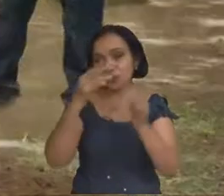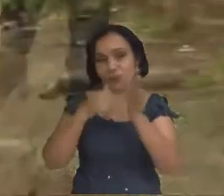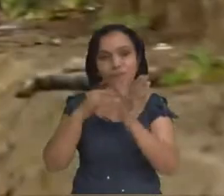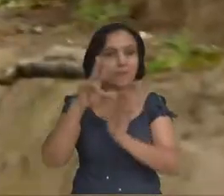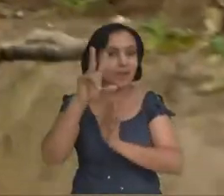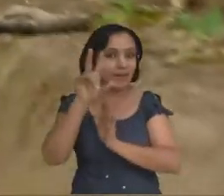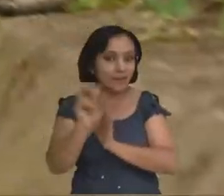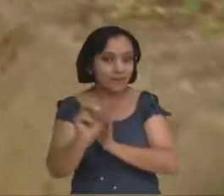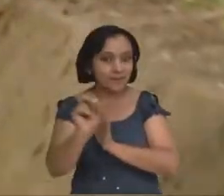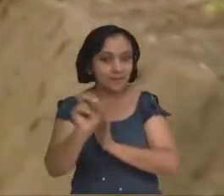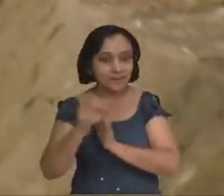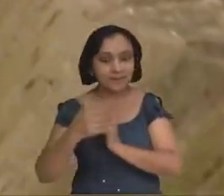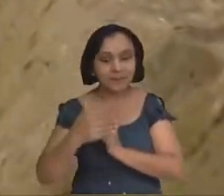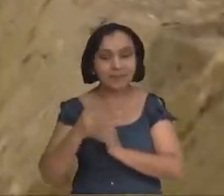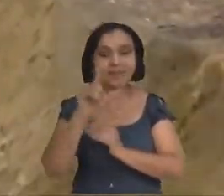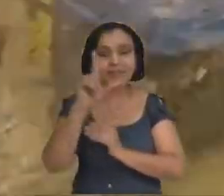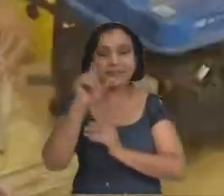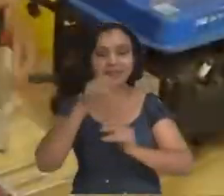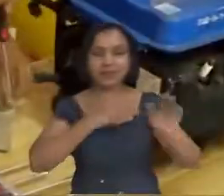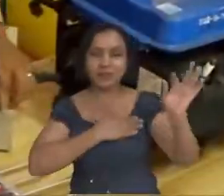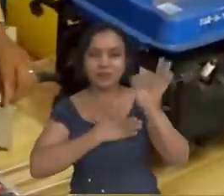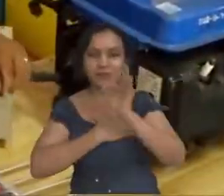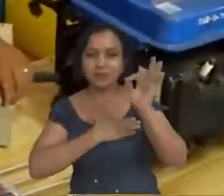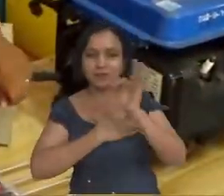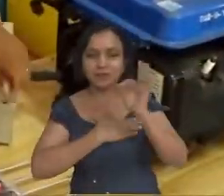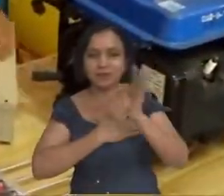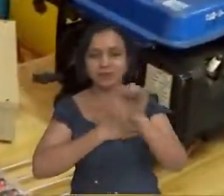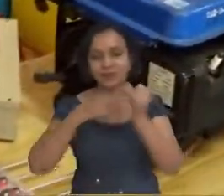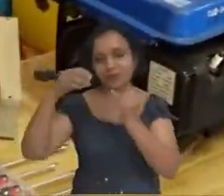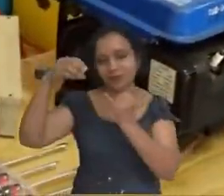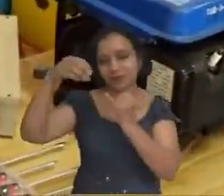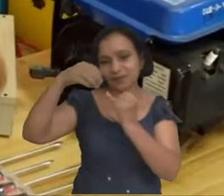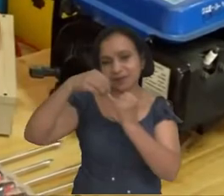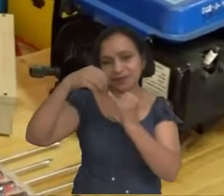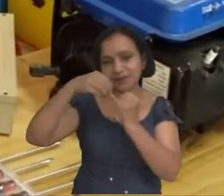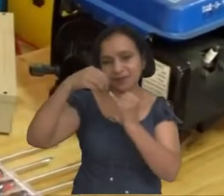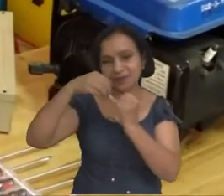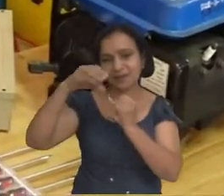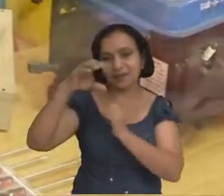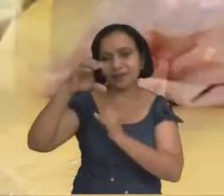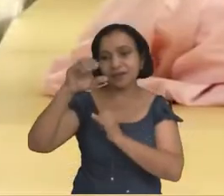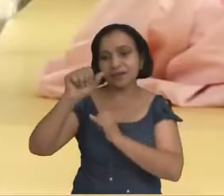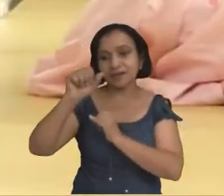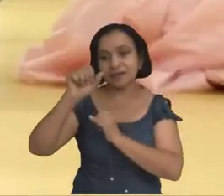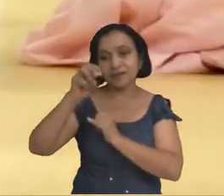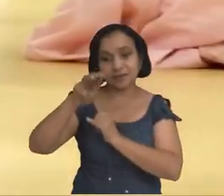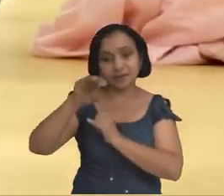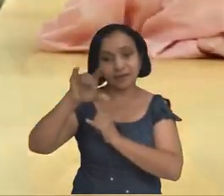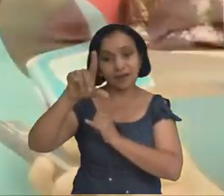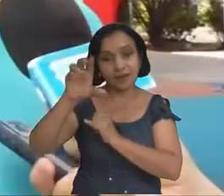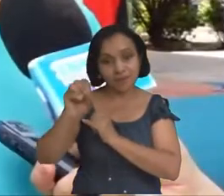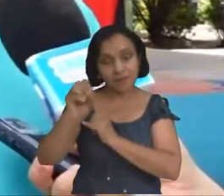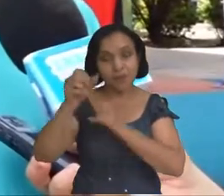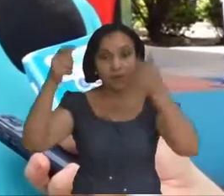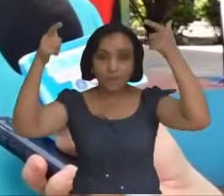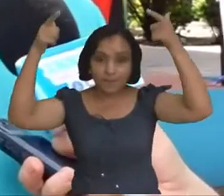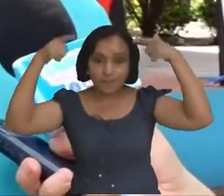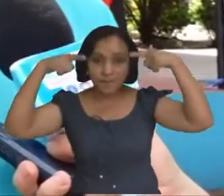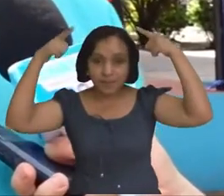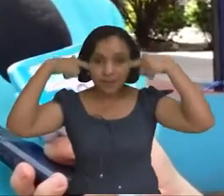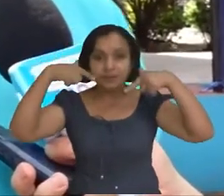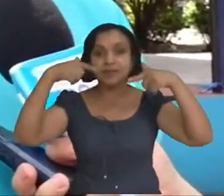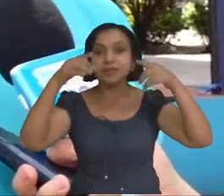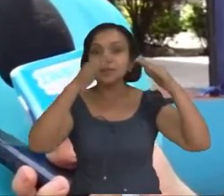este próximo 10 de febrero en el Centro Tecnológico Comandante Camilo Ortega Saavedra de la Ciudad de las Flores. Ya nos estamos